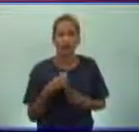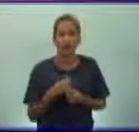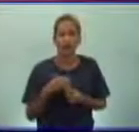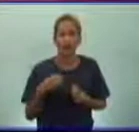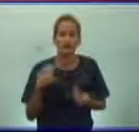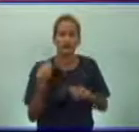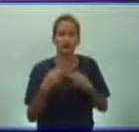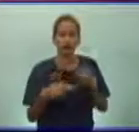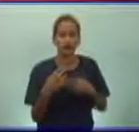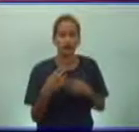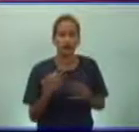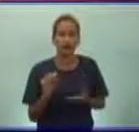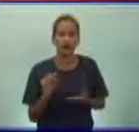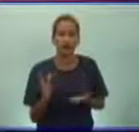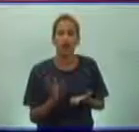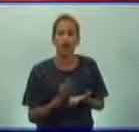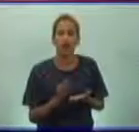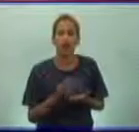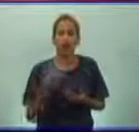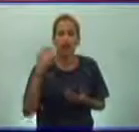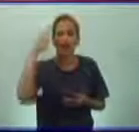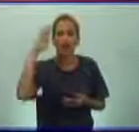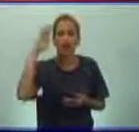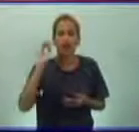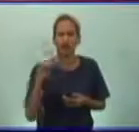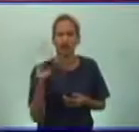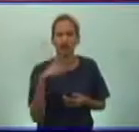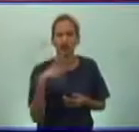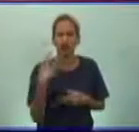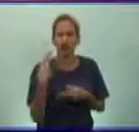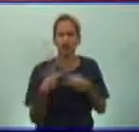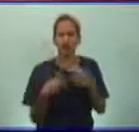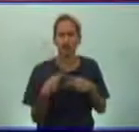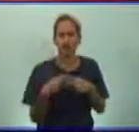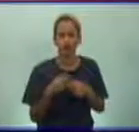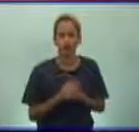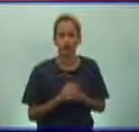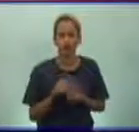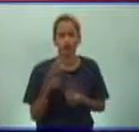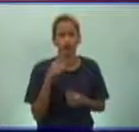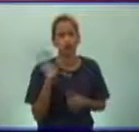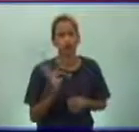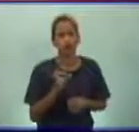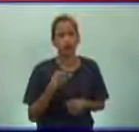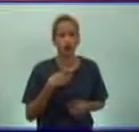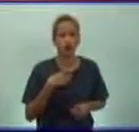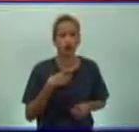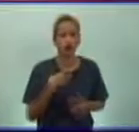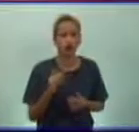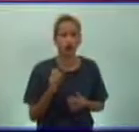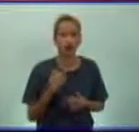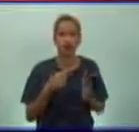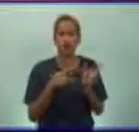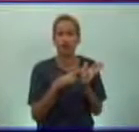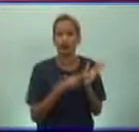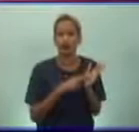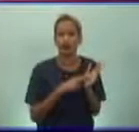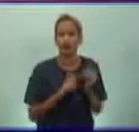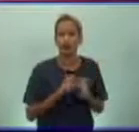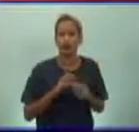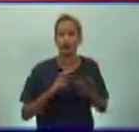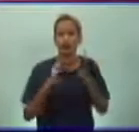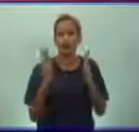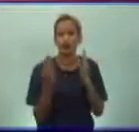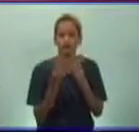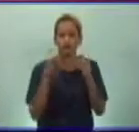patria, que es el último trabajo del curso en la asignatura El mundo en que vivimos. Así que sean puntuales para